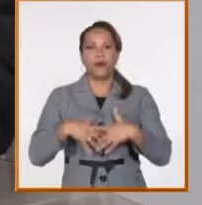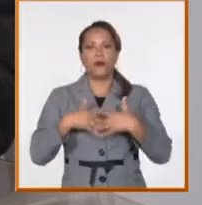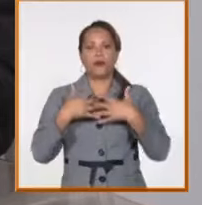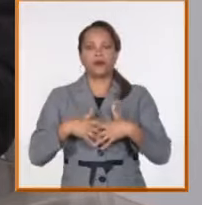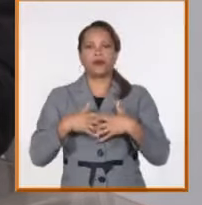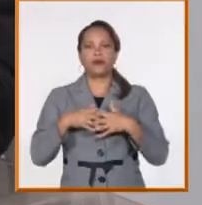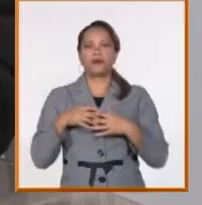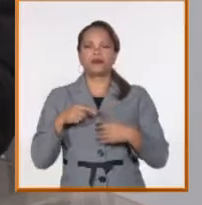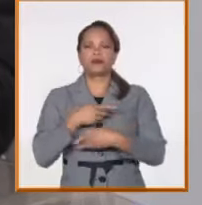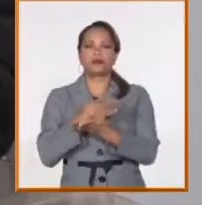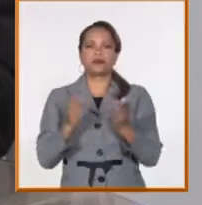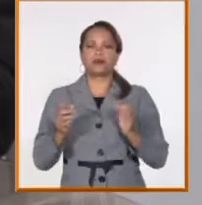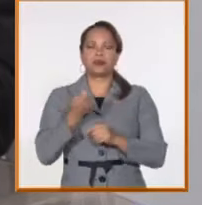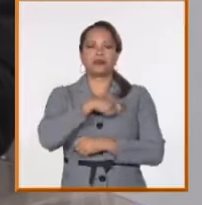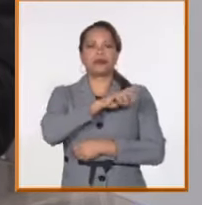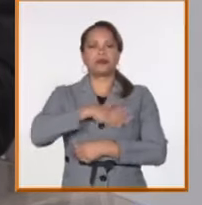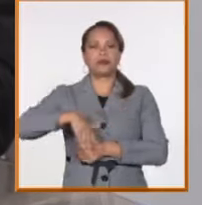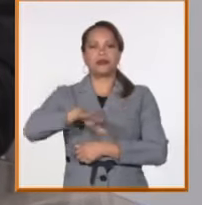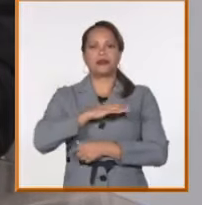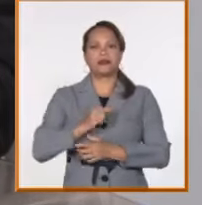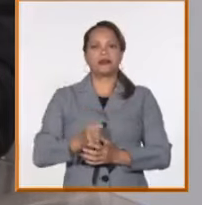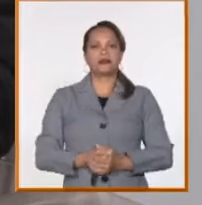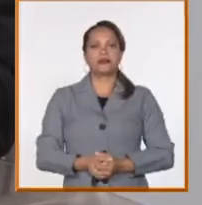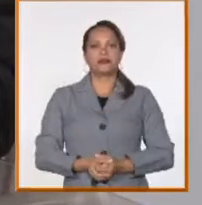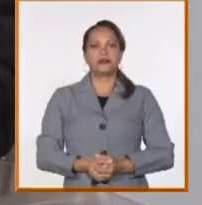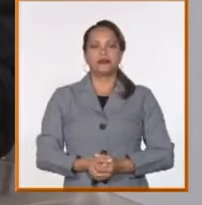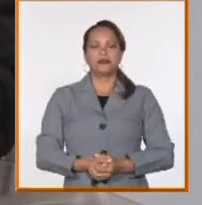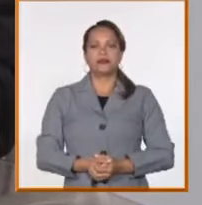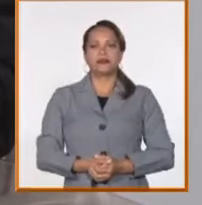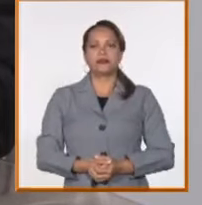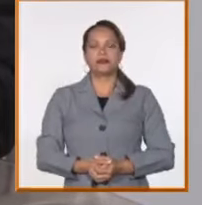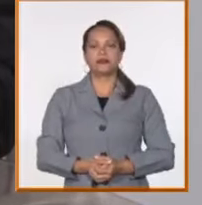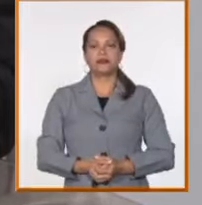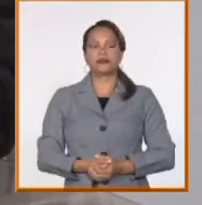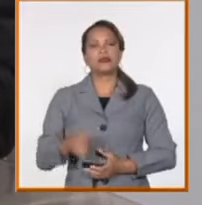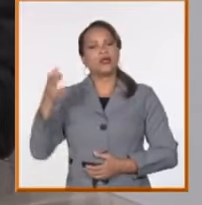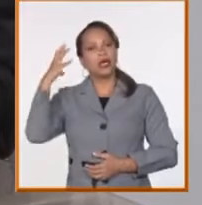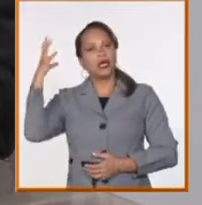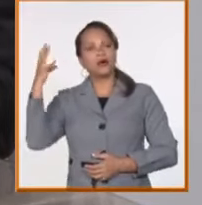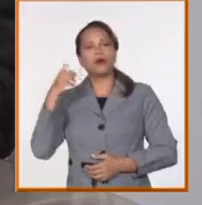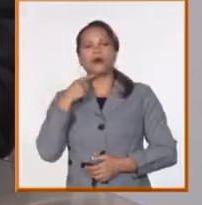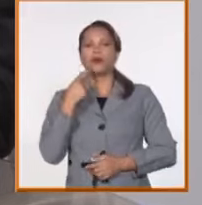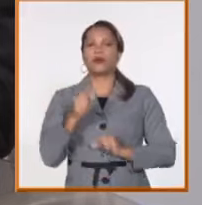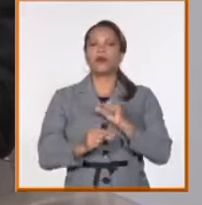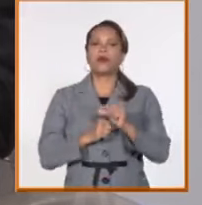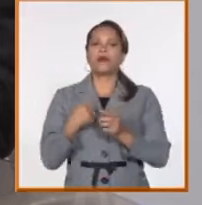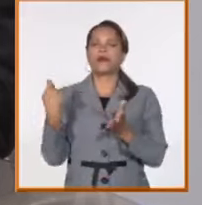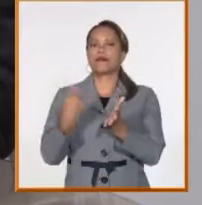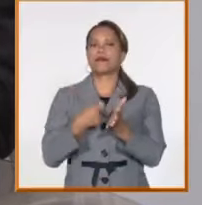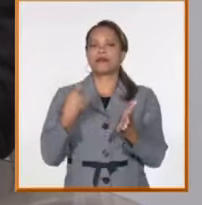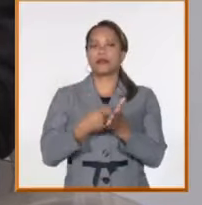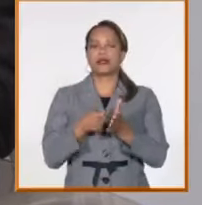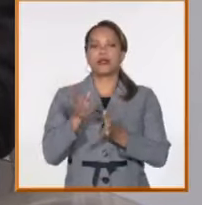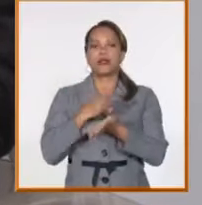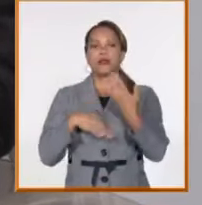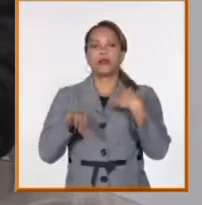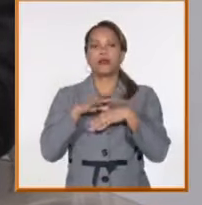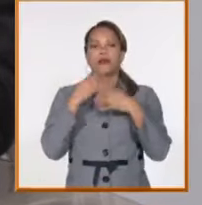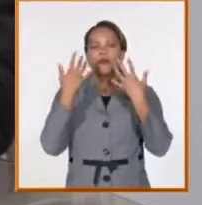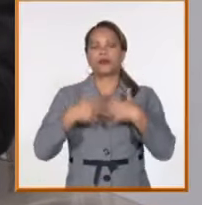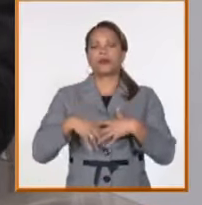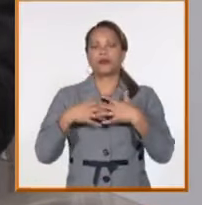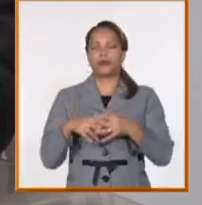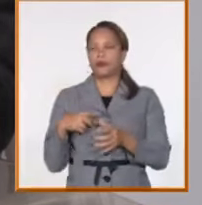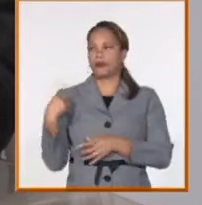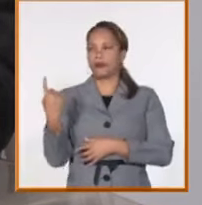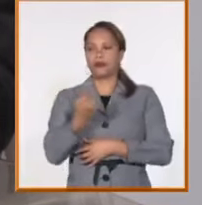la población eh Hay que decir que también el estado Ha logrado financiar un nivel de los productos nuestros